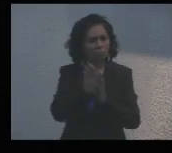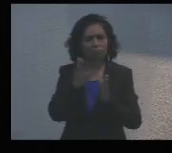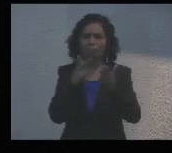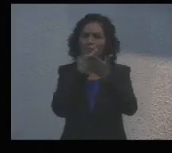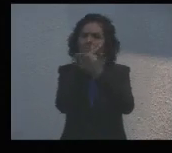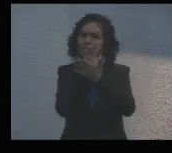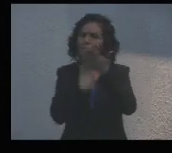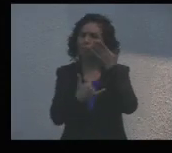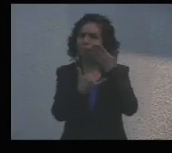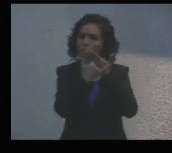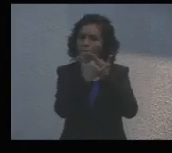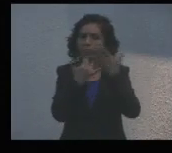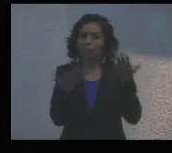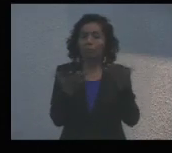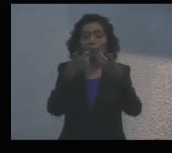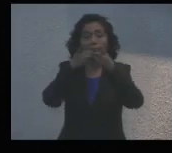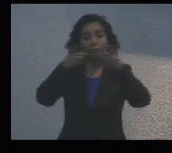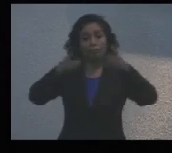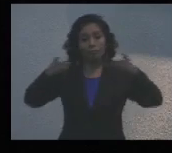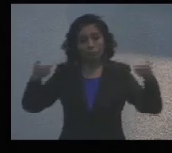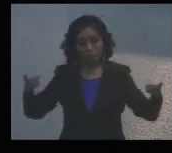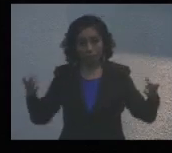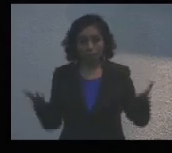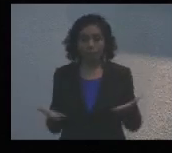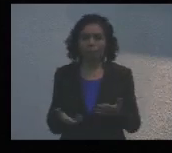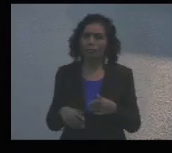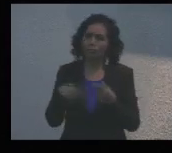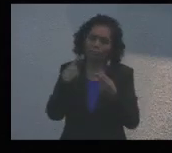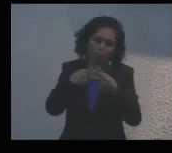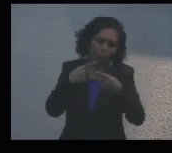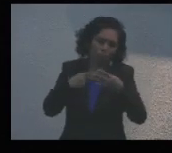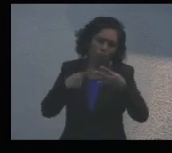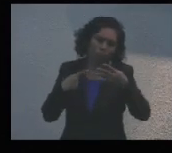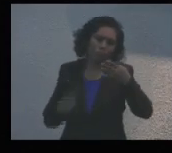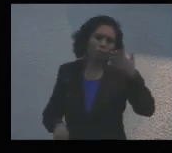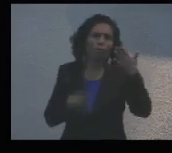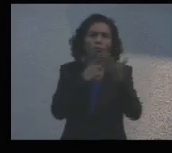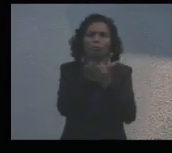prioritarios para el desarrollo, como son los programas de